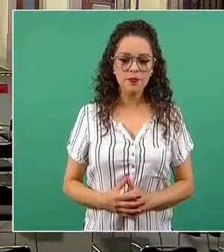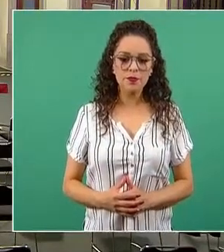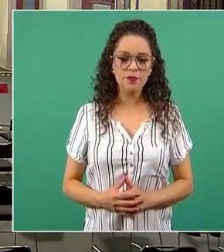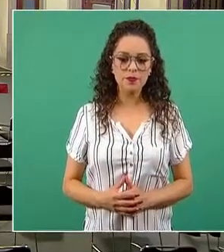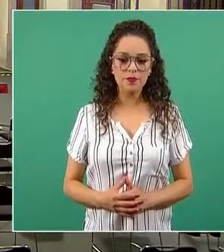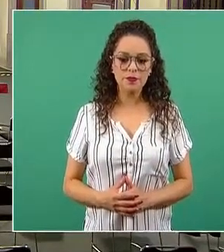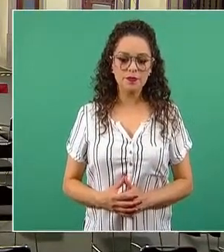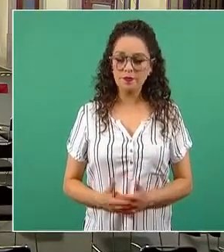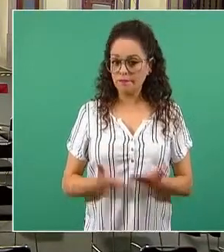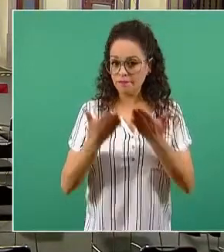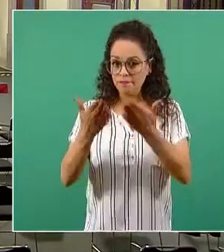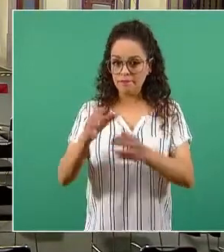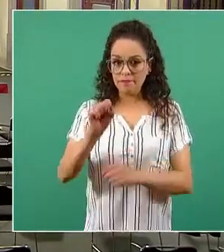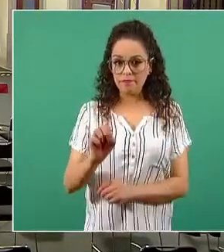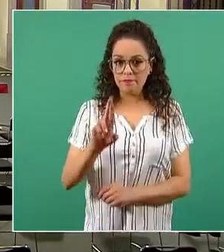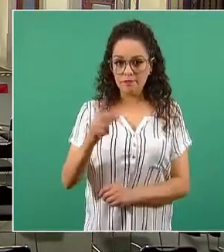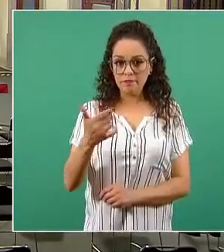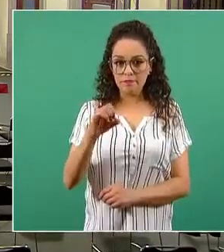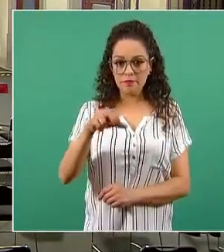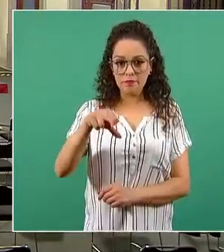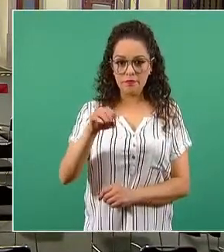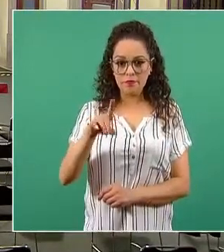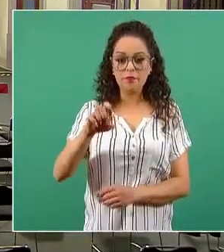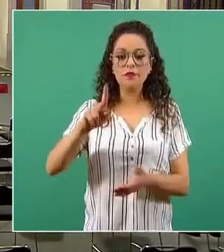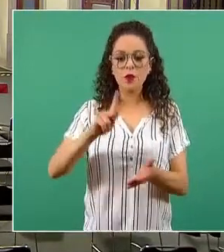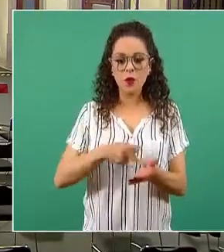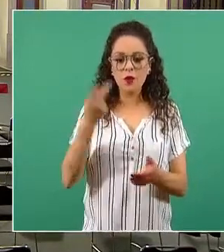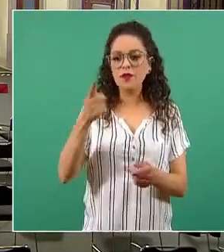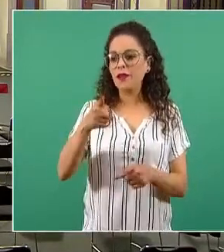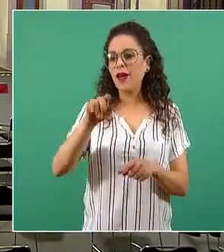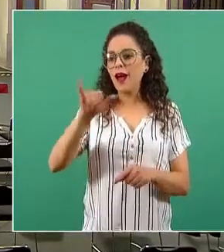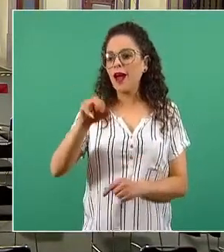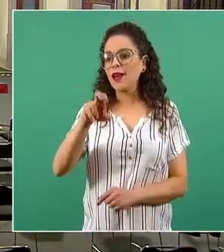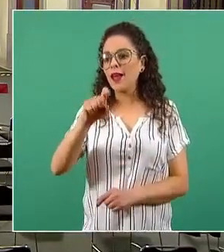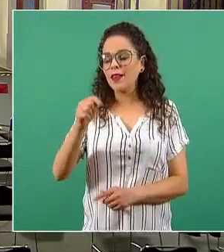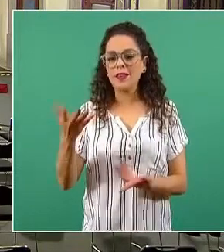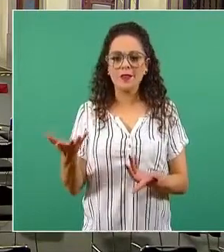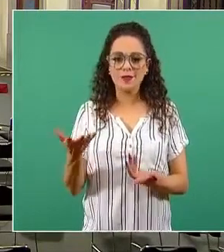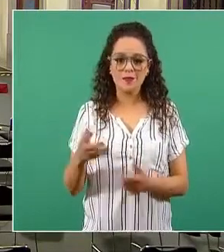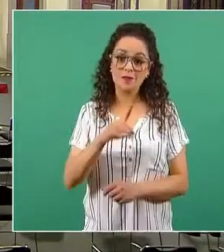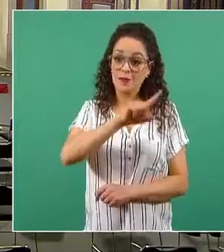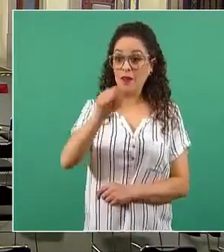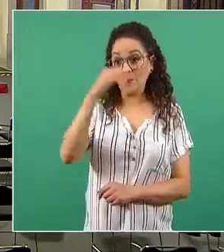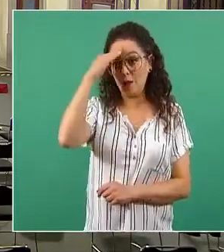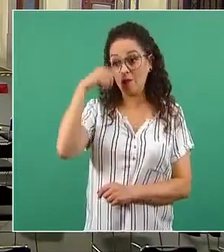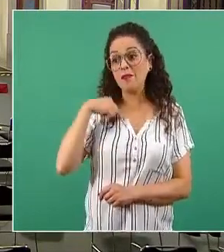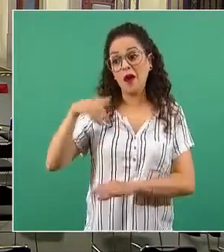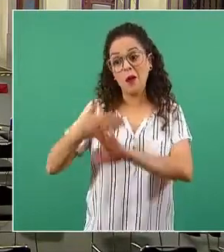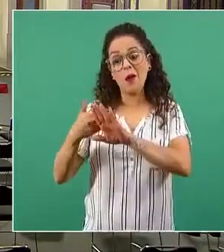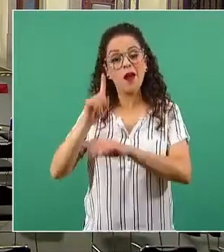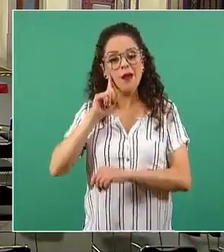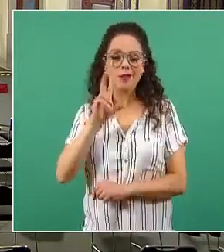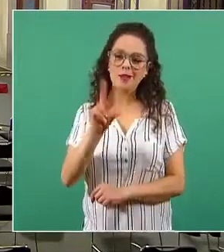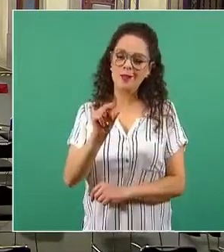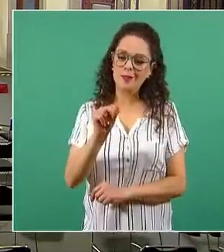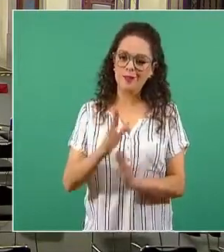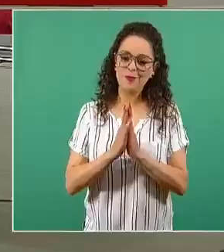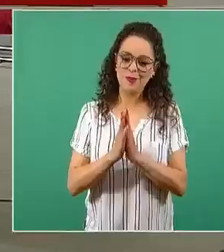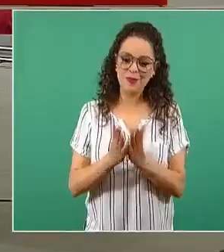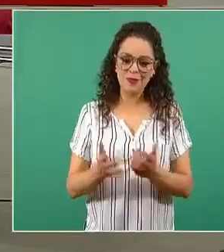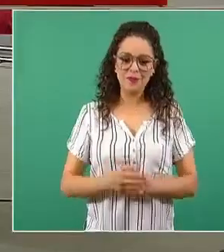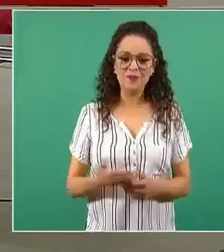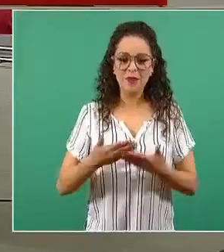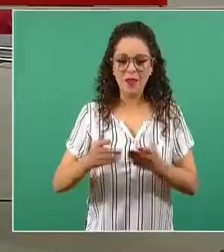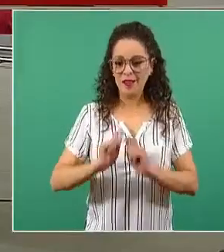favor, Sergio Noble, Pulso Saludable. Ya me salté a Janet otra vez. Van a decir que soy misógino. No, por favor, vamos a darle